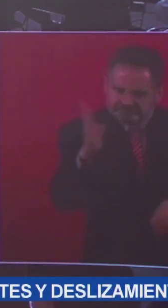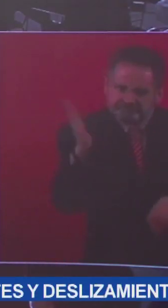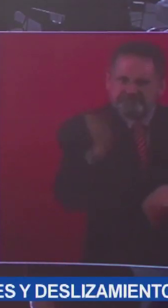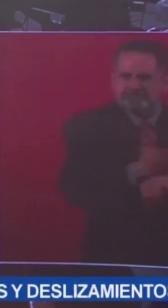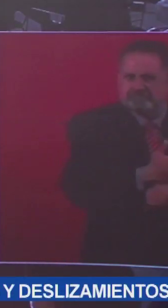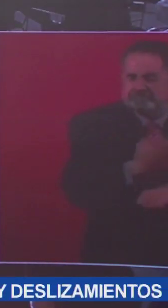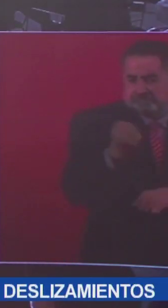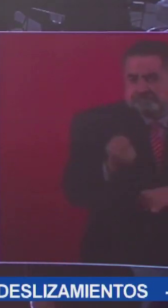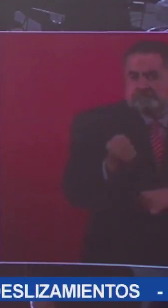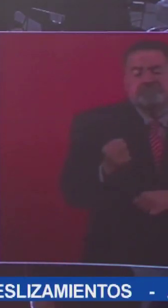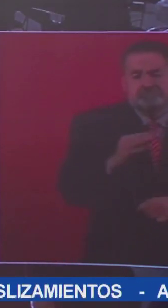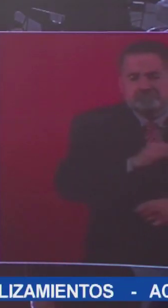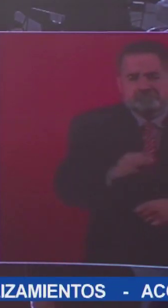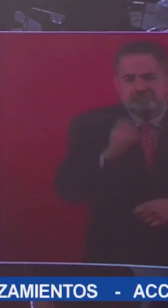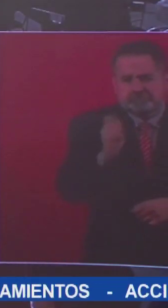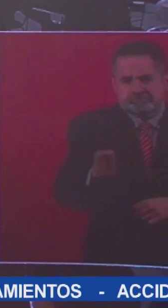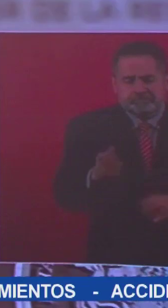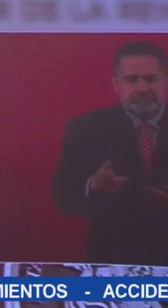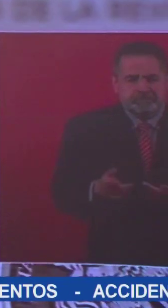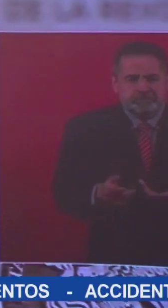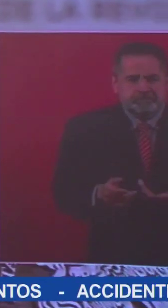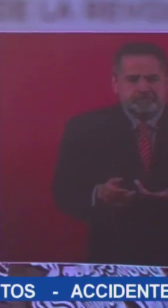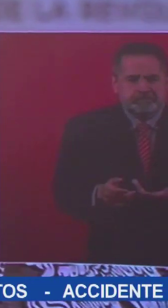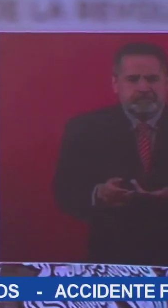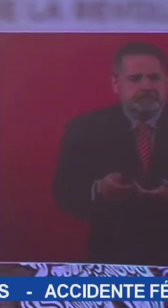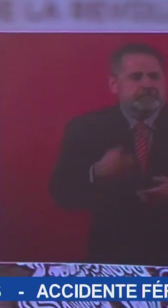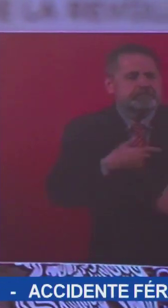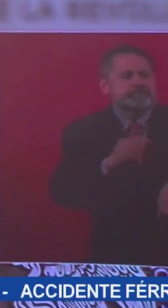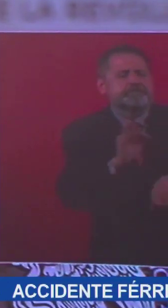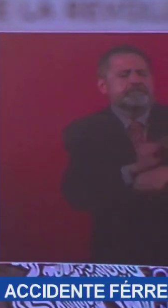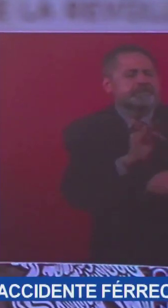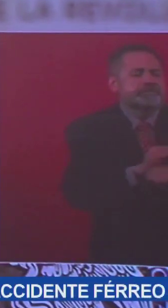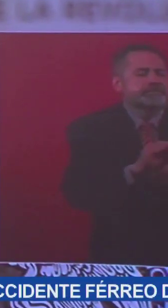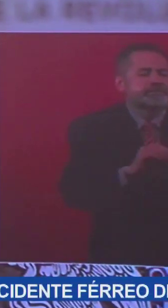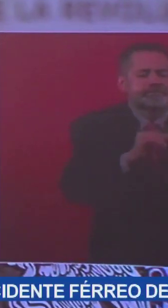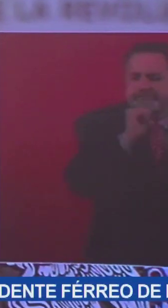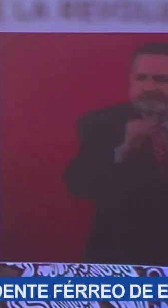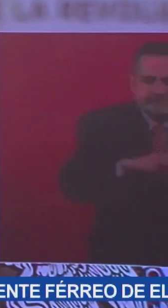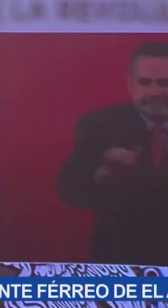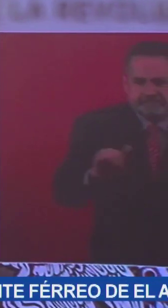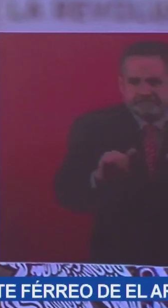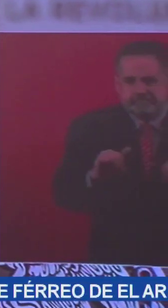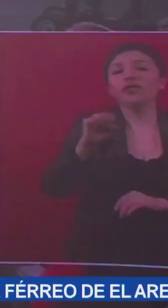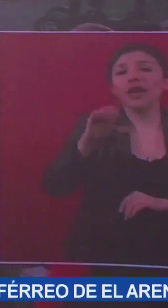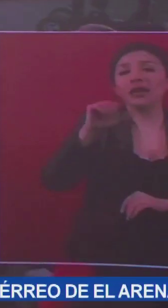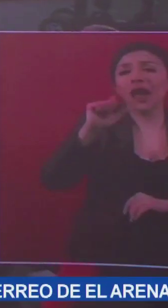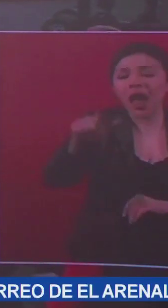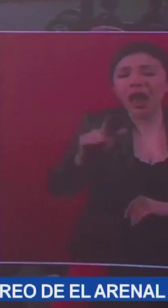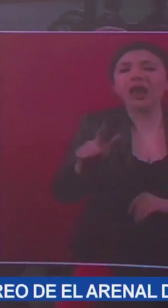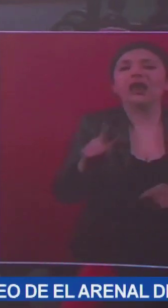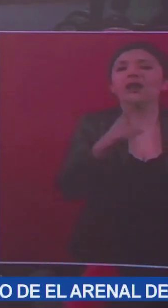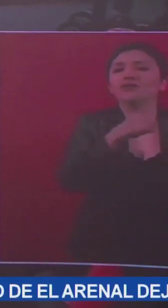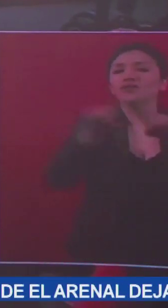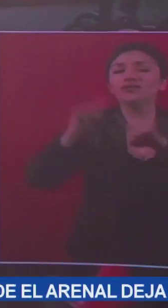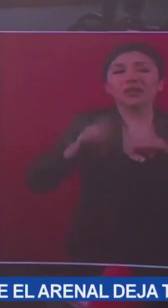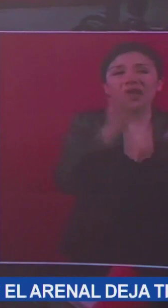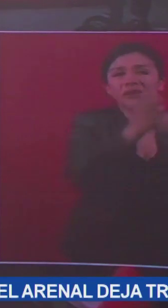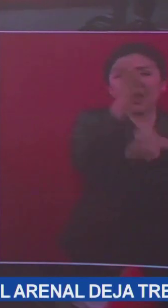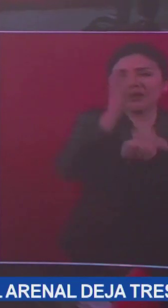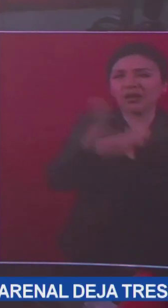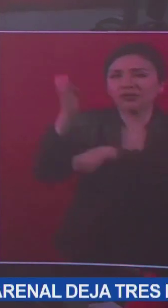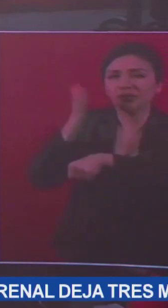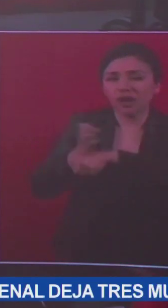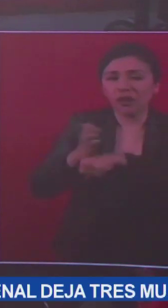hay retorno lo que me sorprende a mí y lo que nos sorprende a todos es que el presidente siga diciendo el presidente